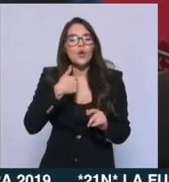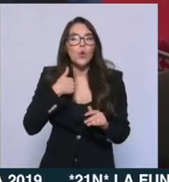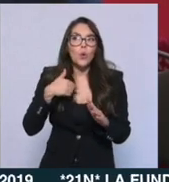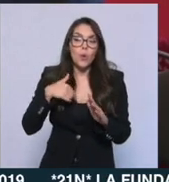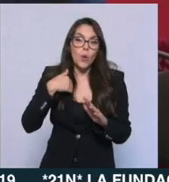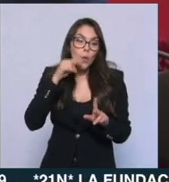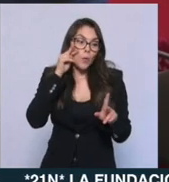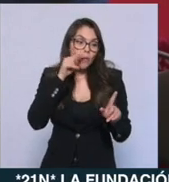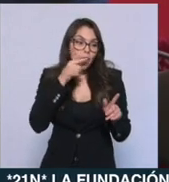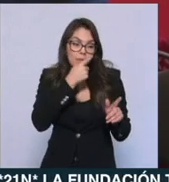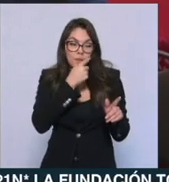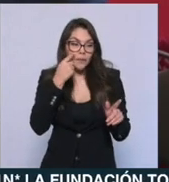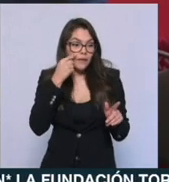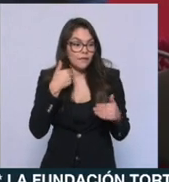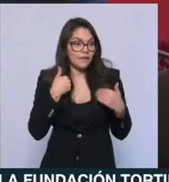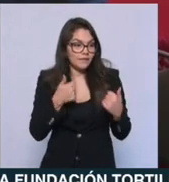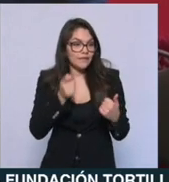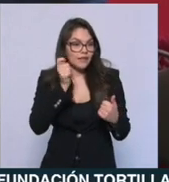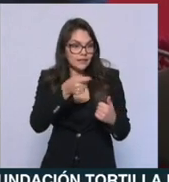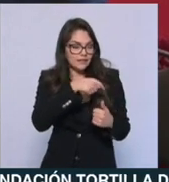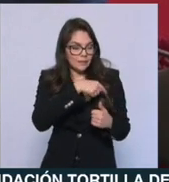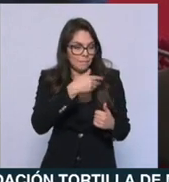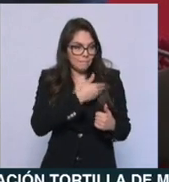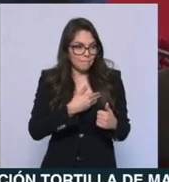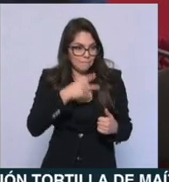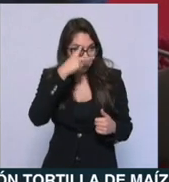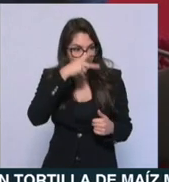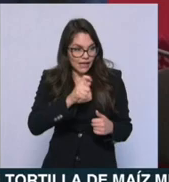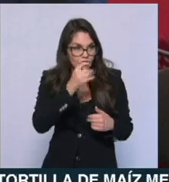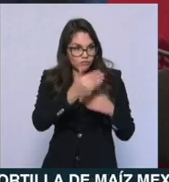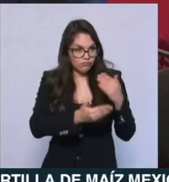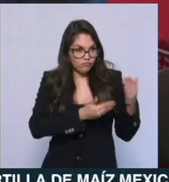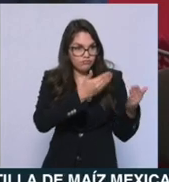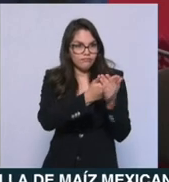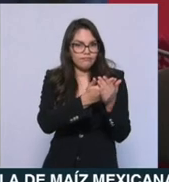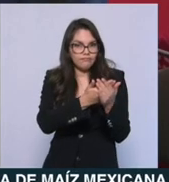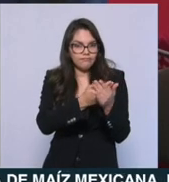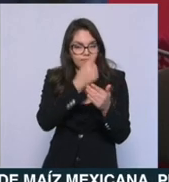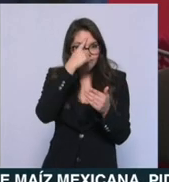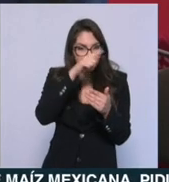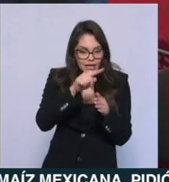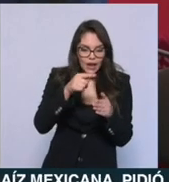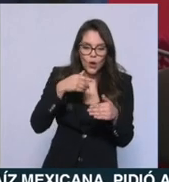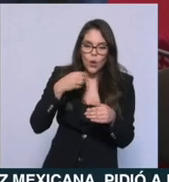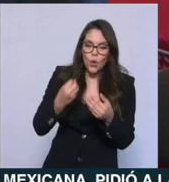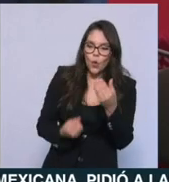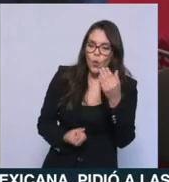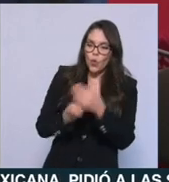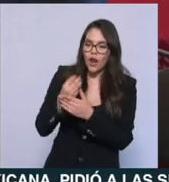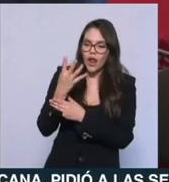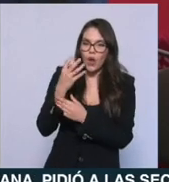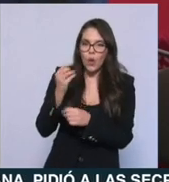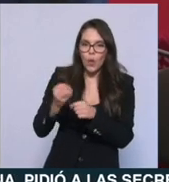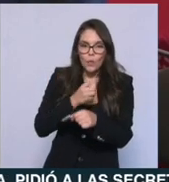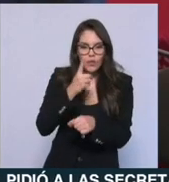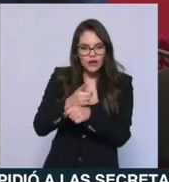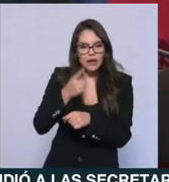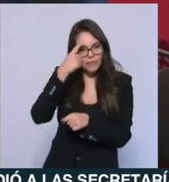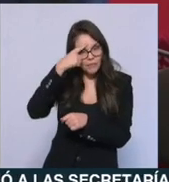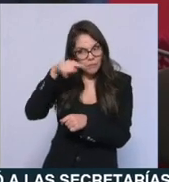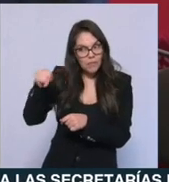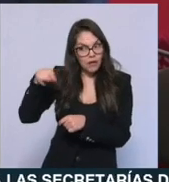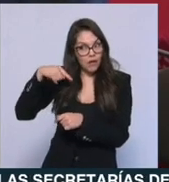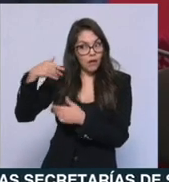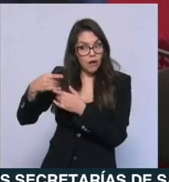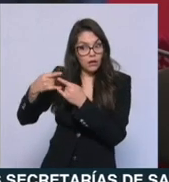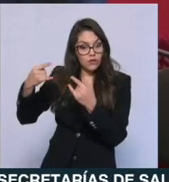entiendo que estaba proponiendo el presidente de México, que era, vamos a abrir una oportunidad para que se reconozca el pasado, que ya